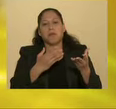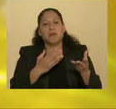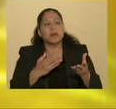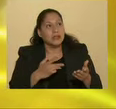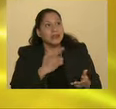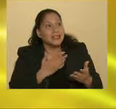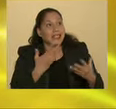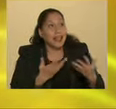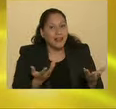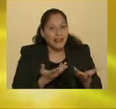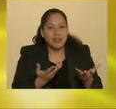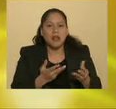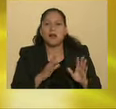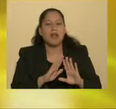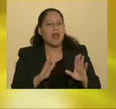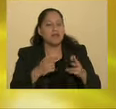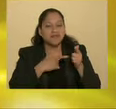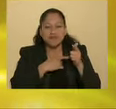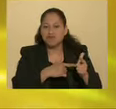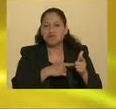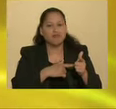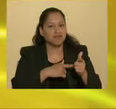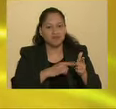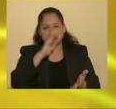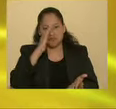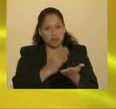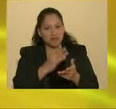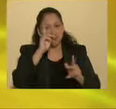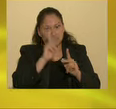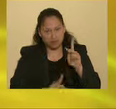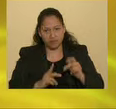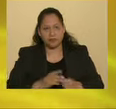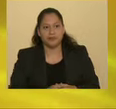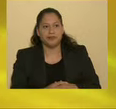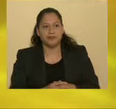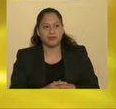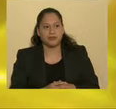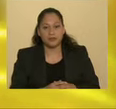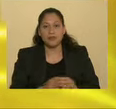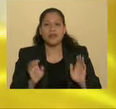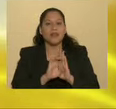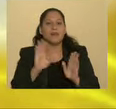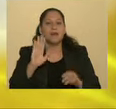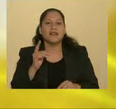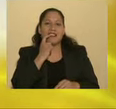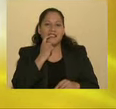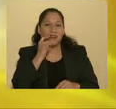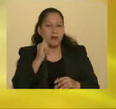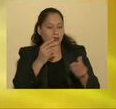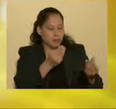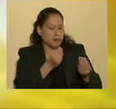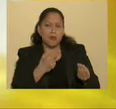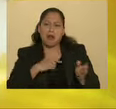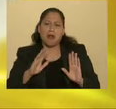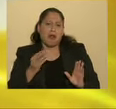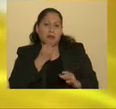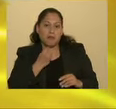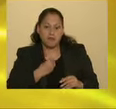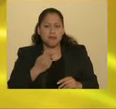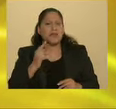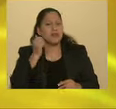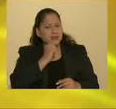motor, pierdes todo y dejas de empujar y te haces a vivir, digámosle así, mañosamente con lo que tienes. Pero todo el tiempo